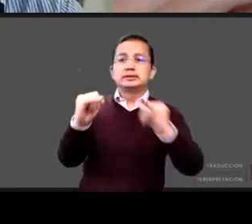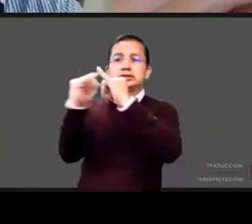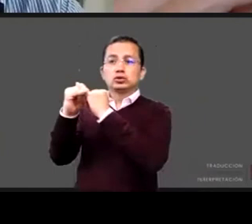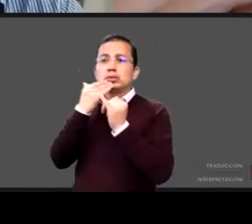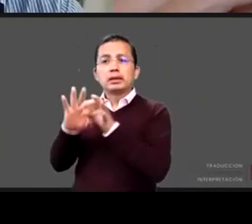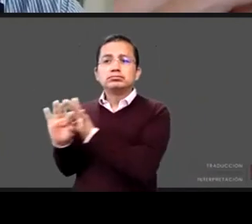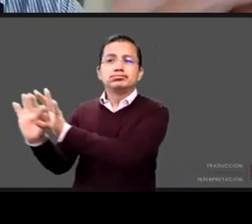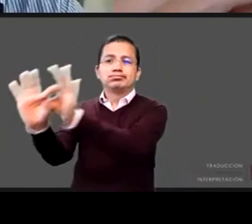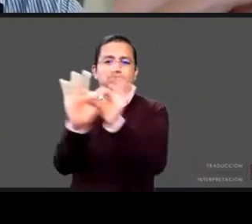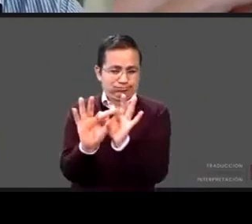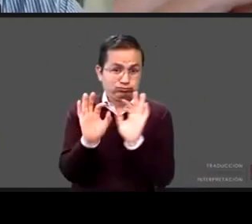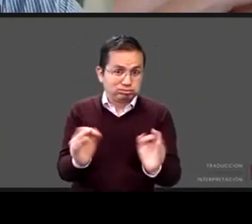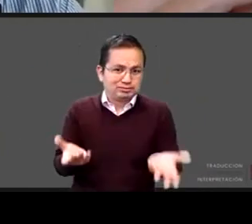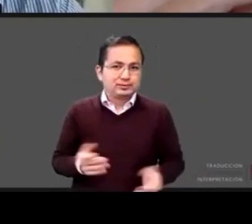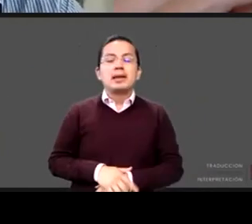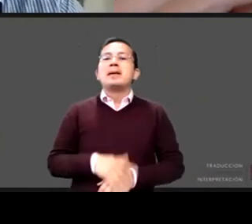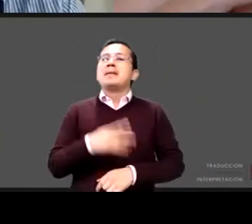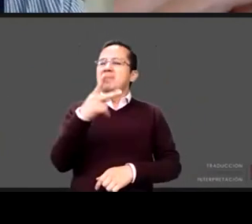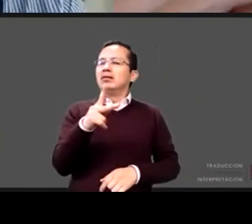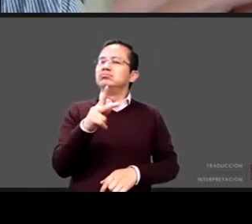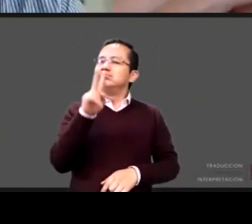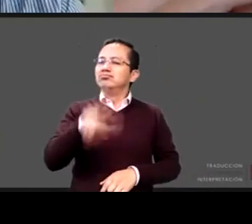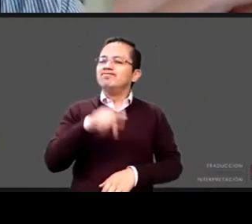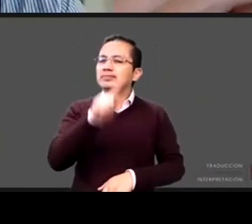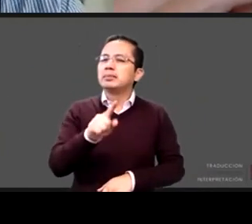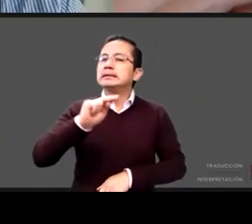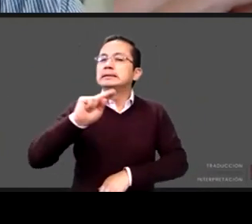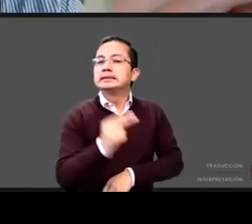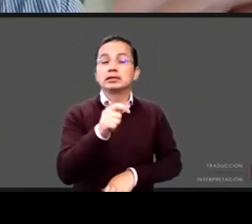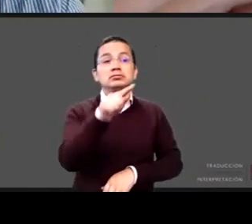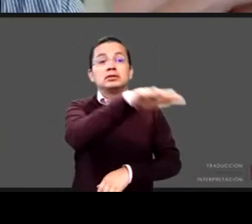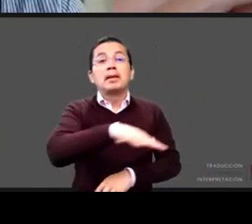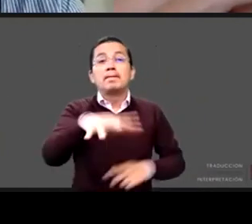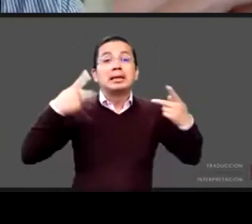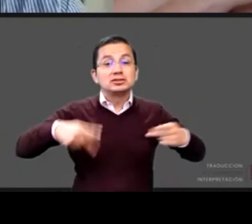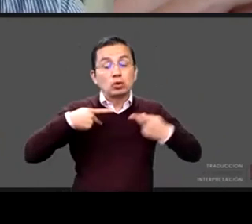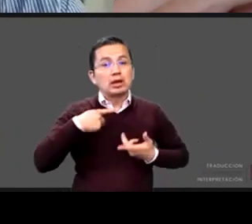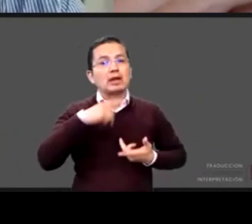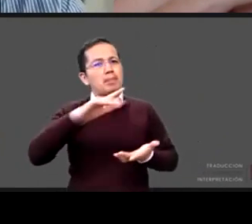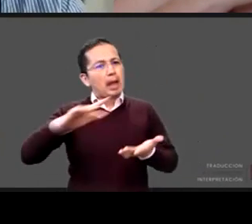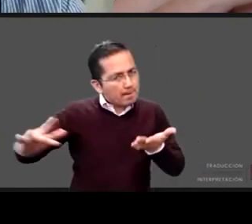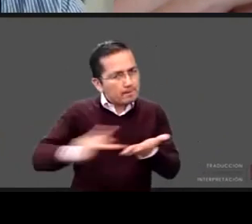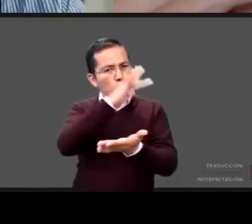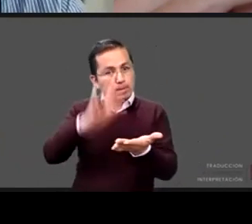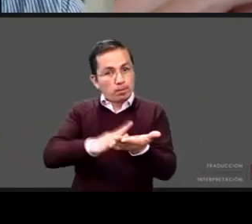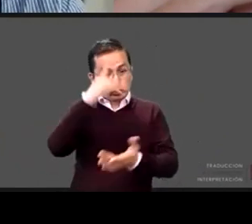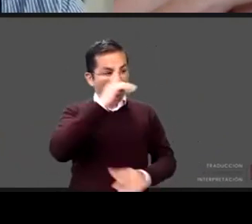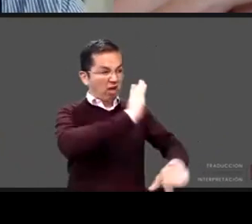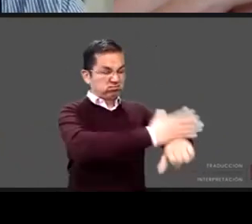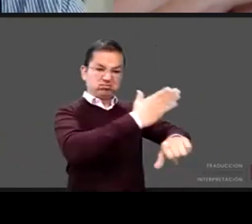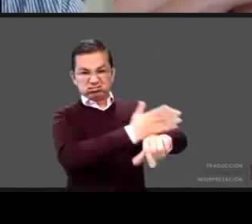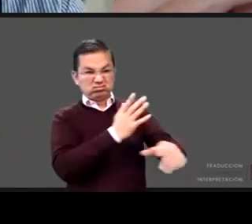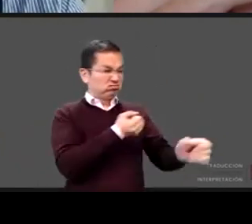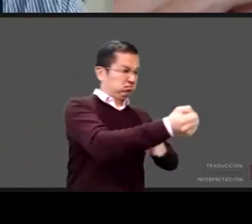de la sociedad, en este caso concreto de la prohibición del castigo corporal y de no permitir la violencia en ninguno